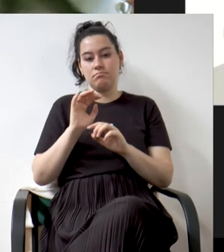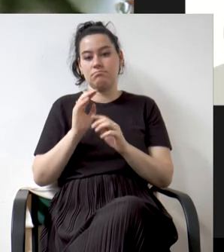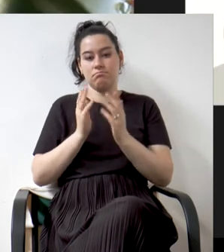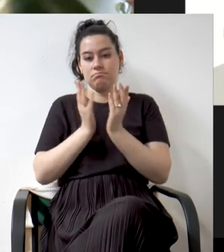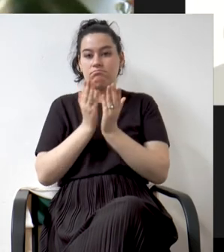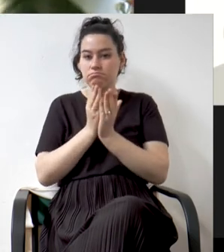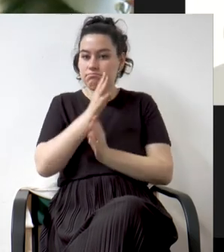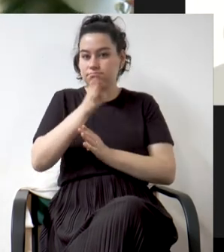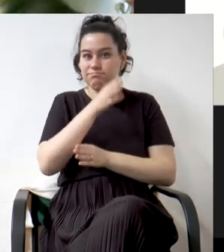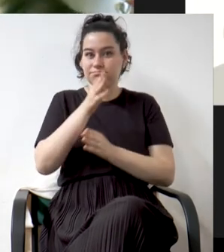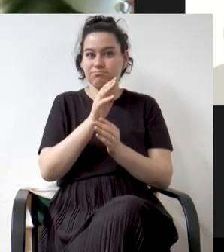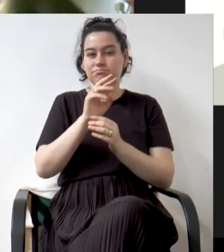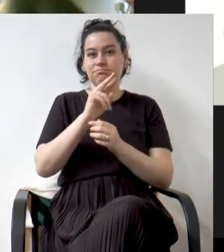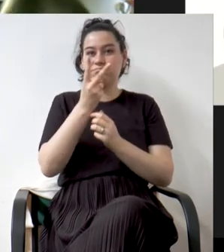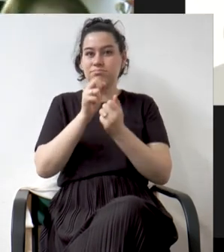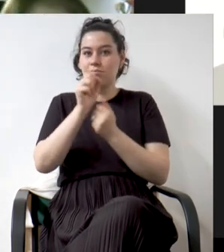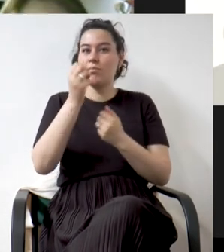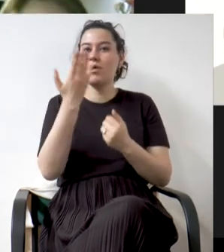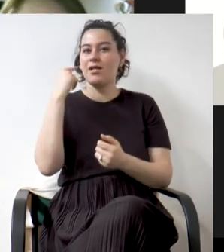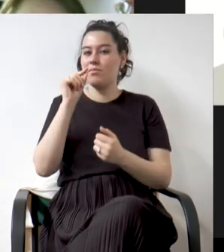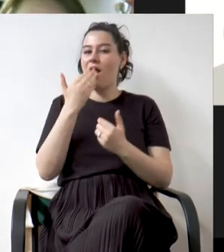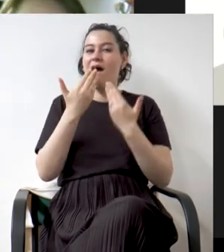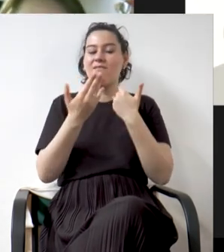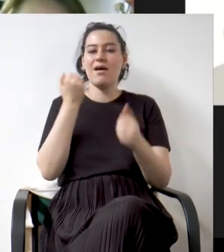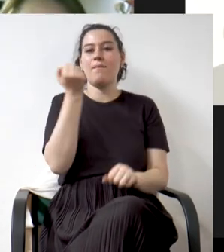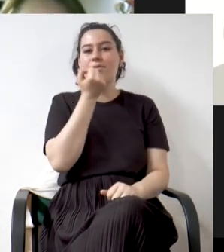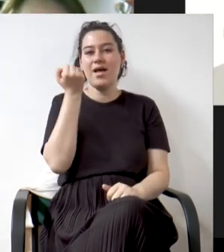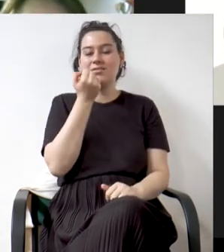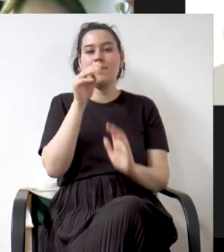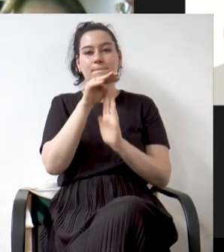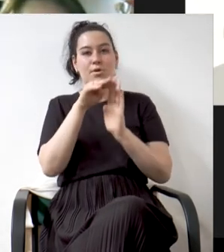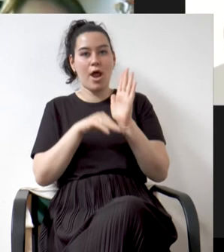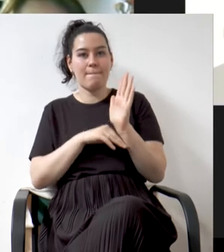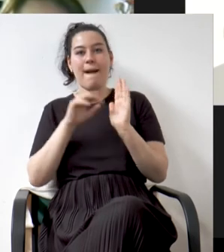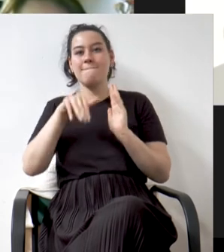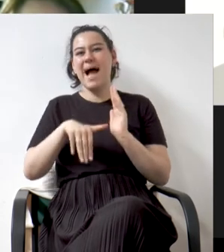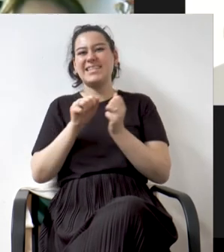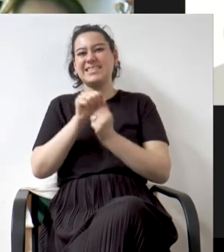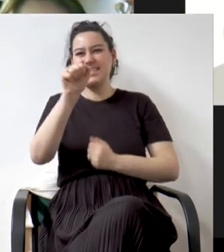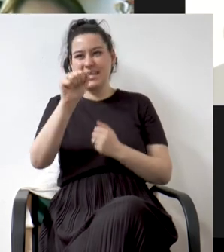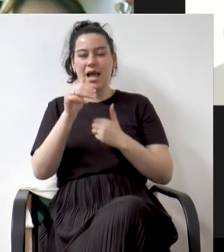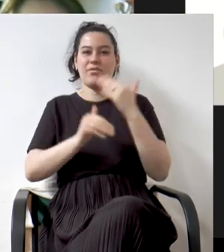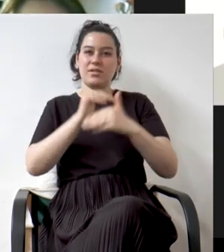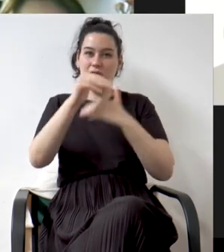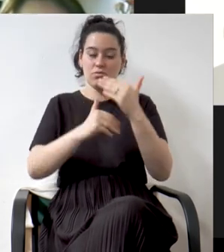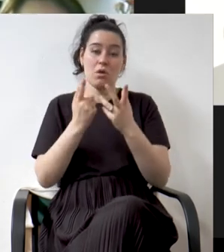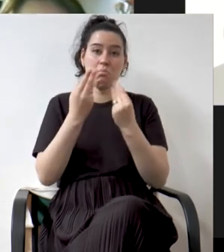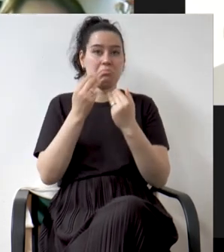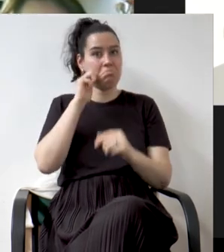posgrado. Por eso hablo tan fehacientemente de la importancia del programa de maestría que se ha desarrollado. Me parece